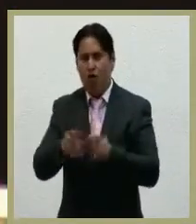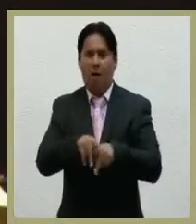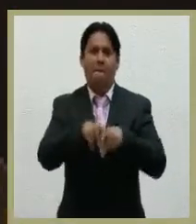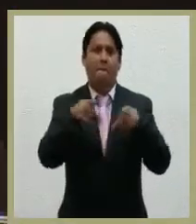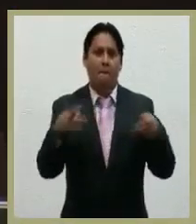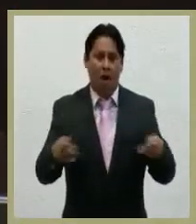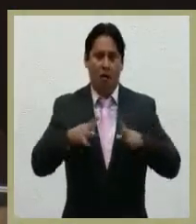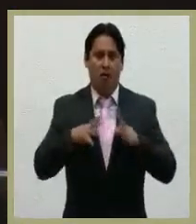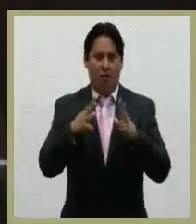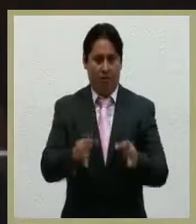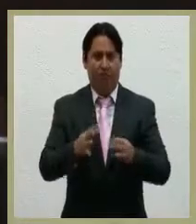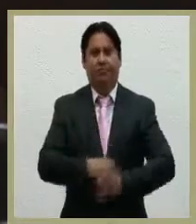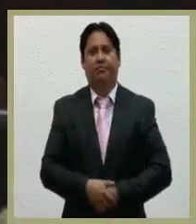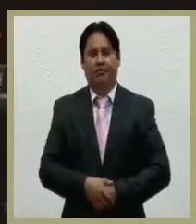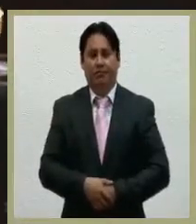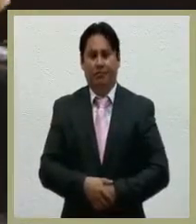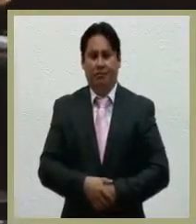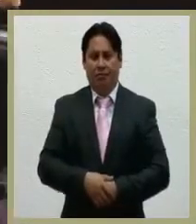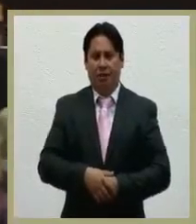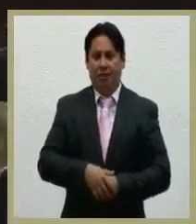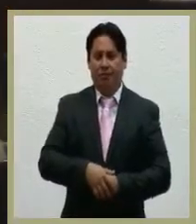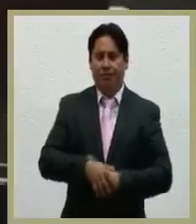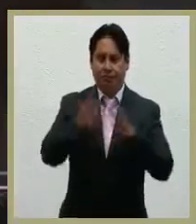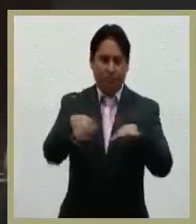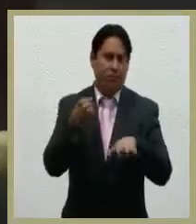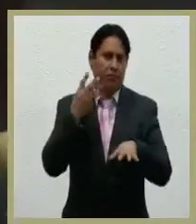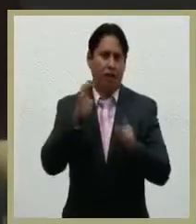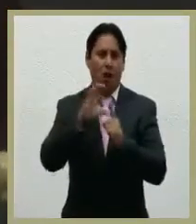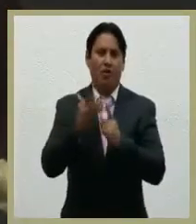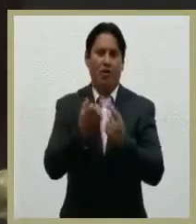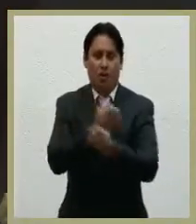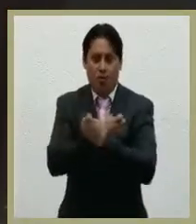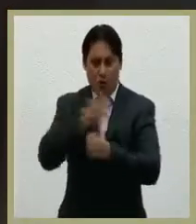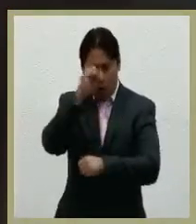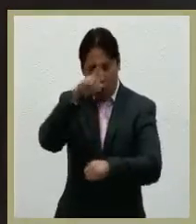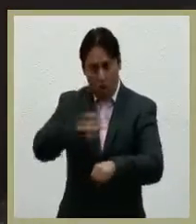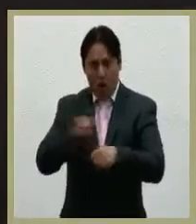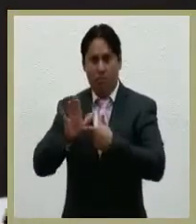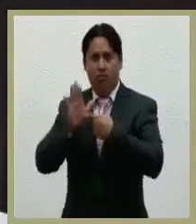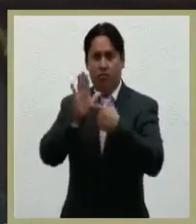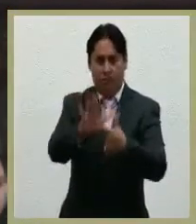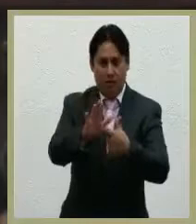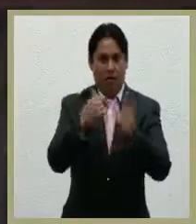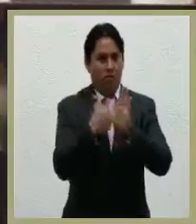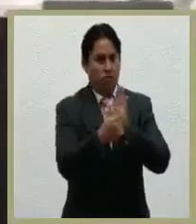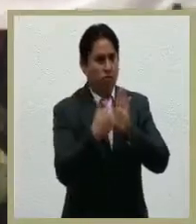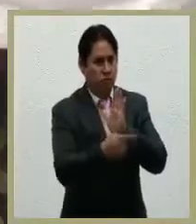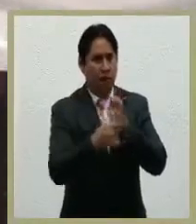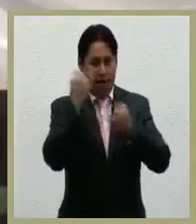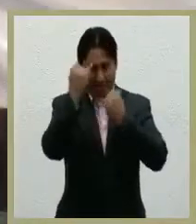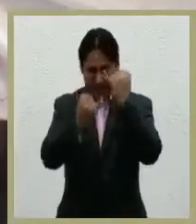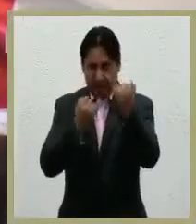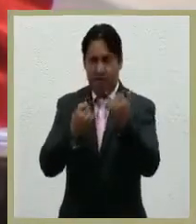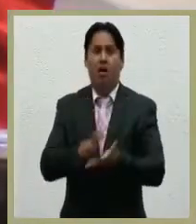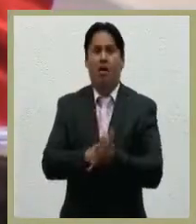presidenta. Gracias, diputada. Honorable Asamblea, la Comisión de Educación y Cultura presenta dictamen relativo a la iniciativa de decreto por